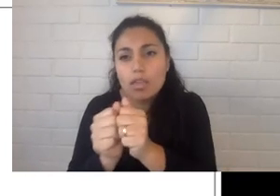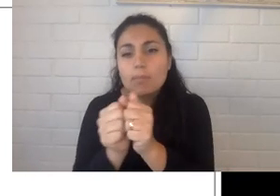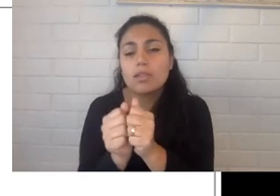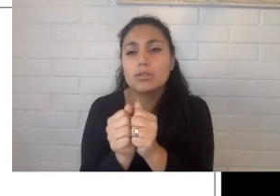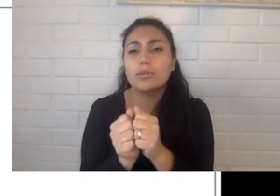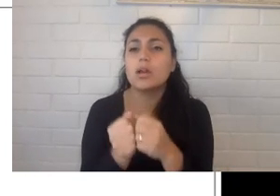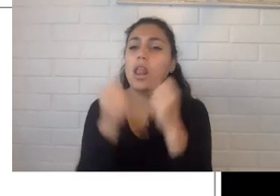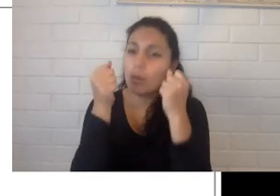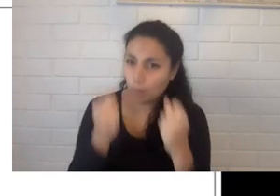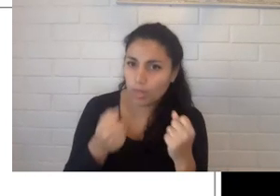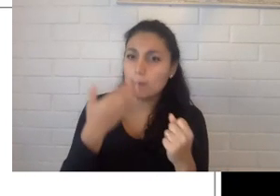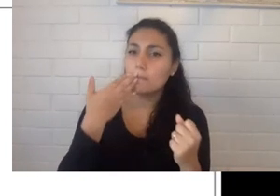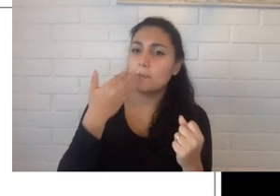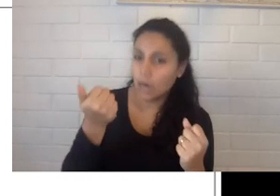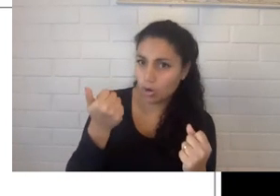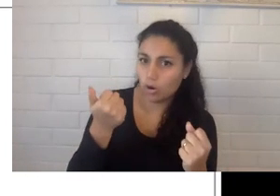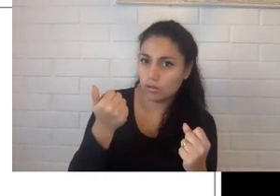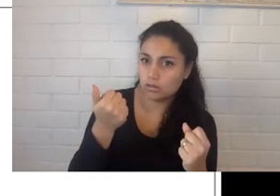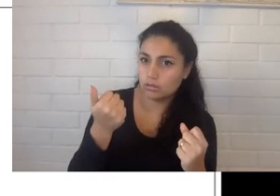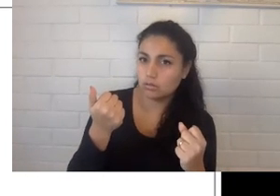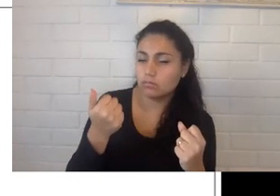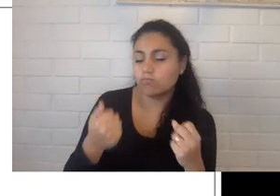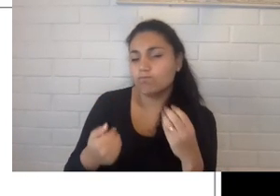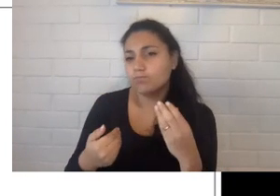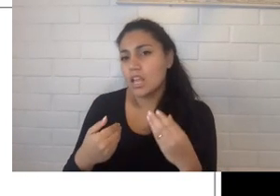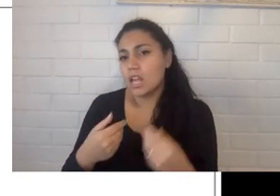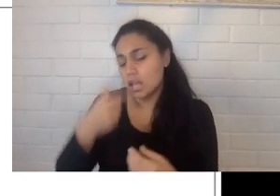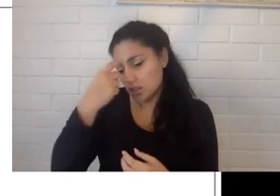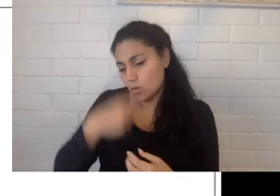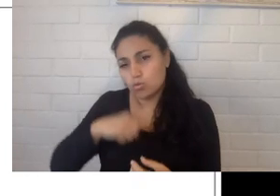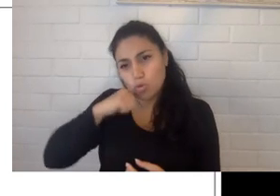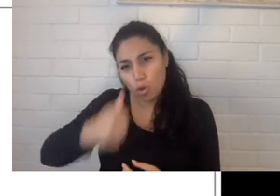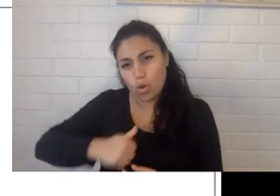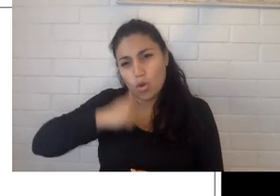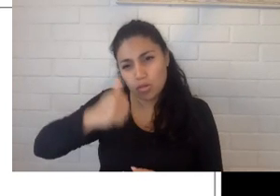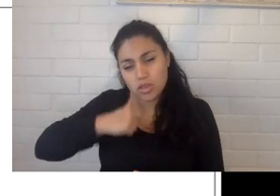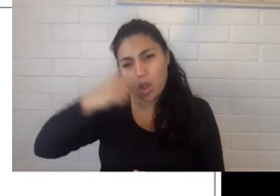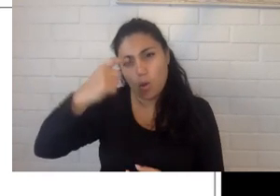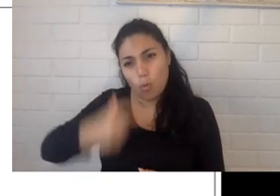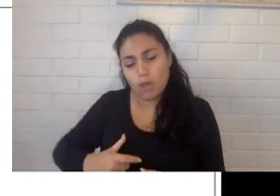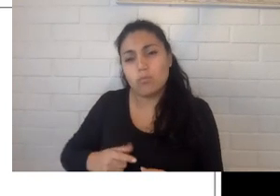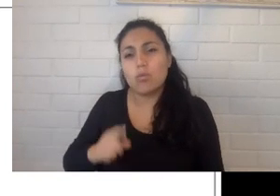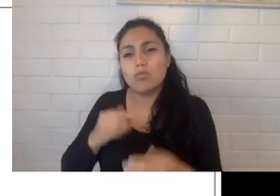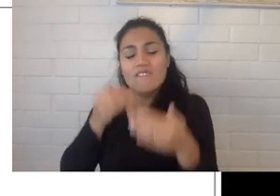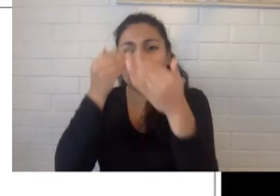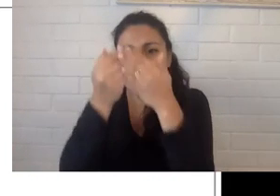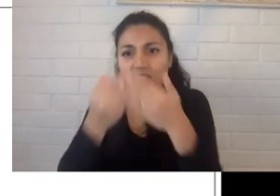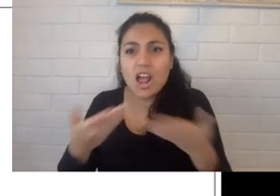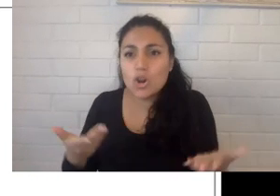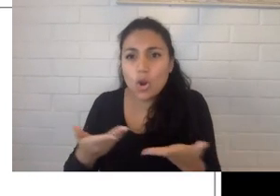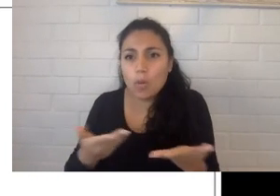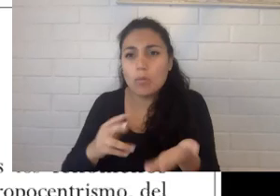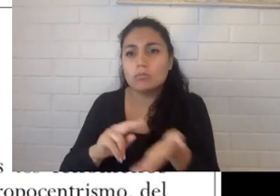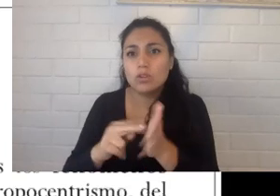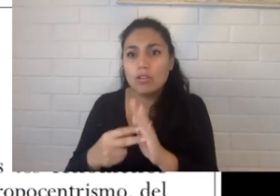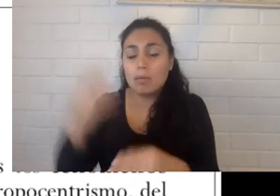para poder mejorar ciertas condiciones cotidianas a las que el cuerpo se ve enfrentado por distintas fuerzas, por distintas situaciones que nos